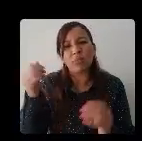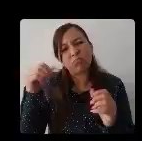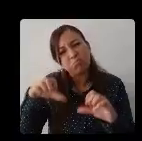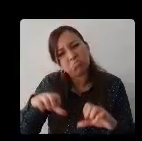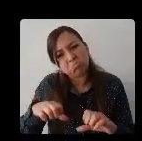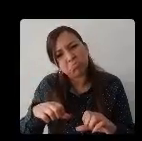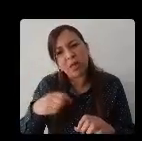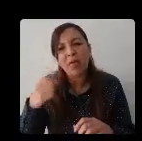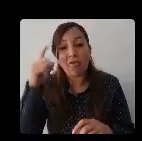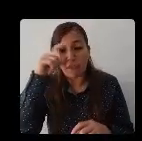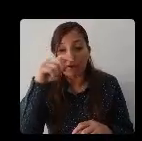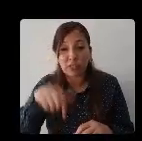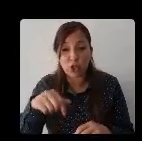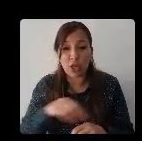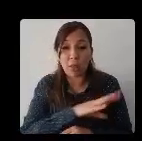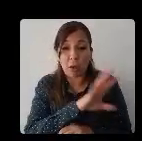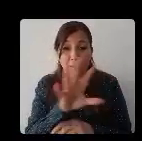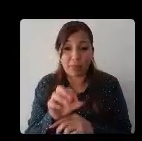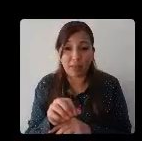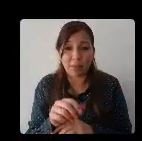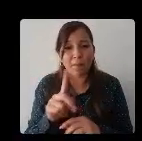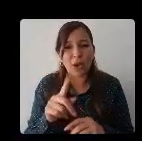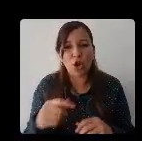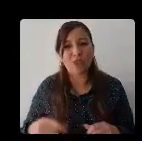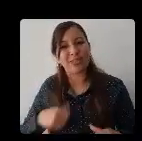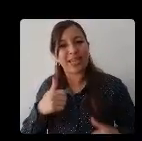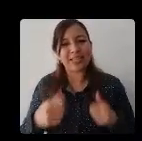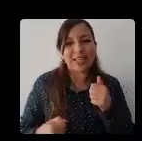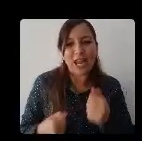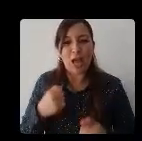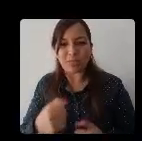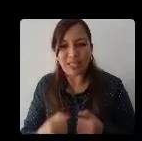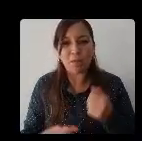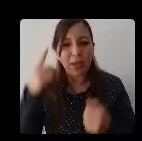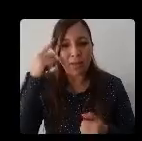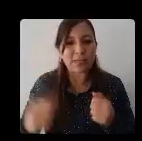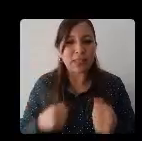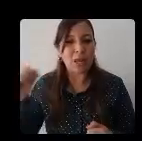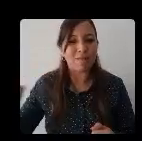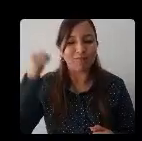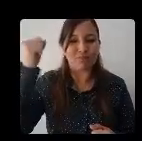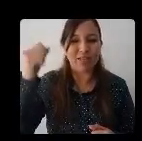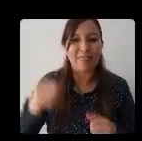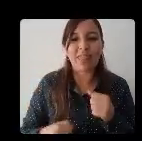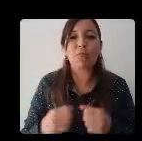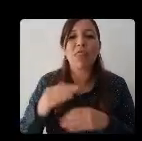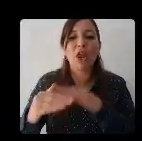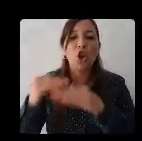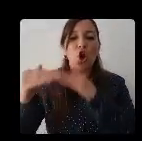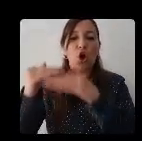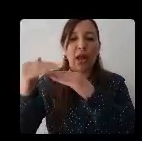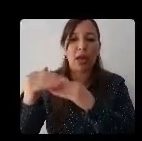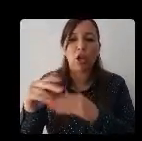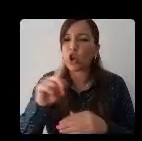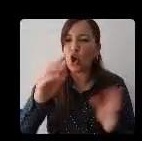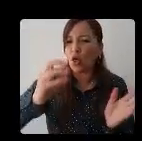seguir con, deben de seguir continuando y siempre, ¿no? No dejar de lado sus actividades principales,